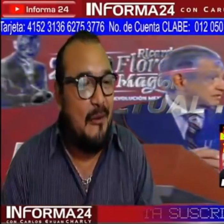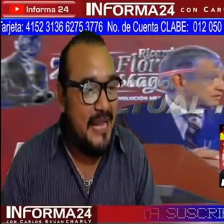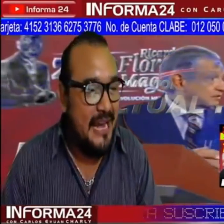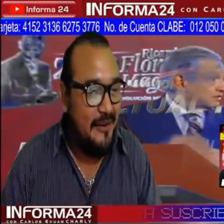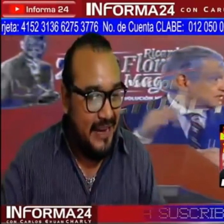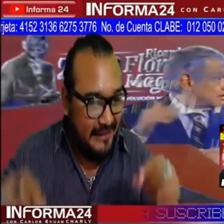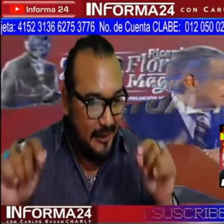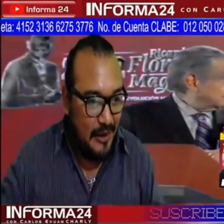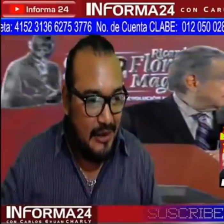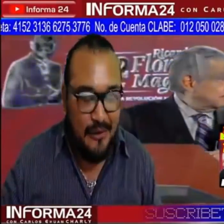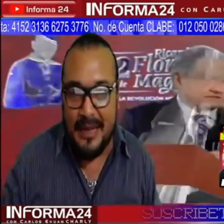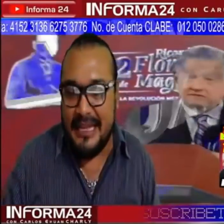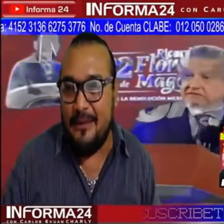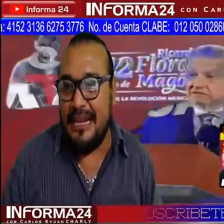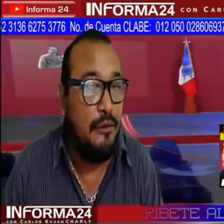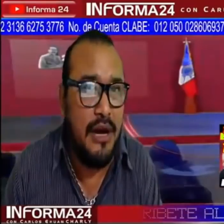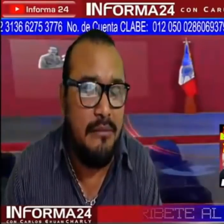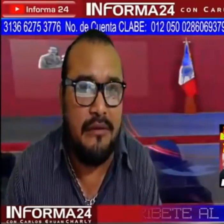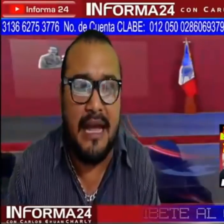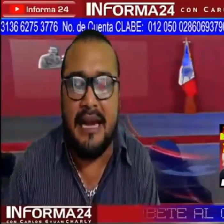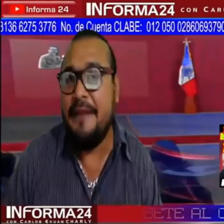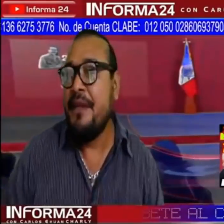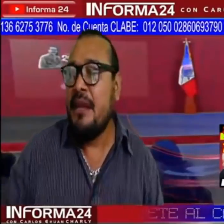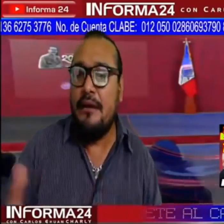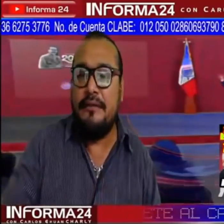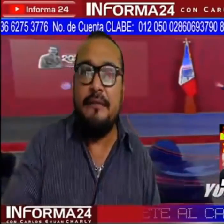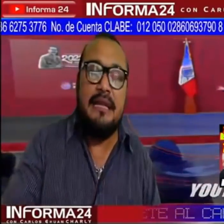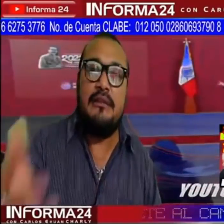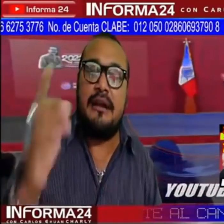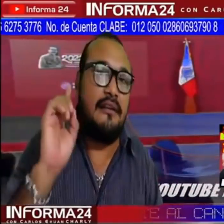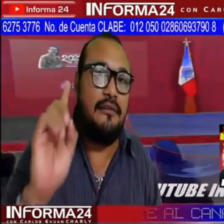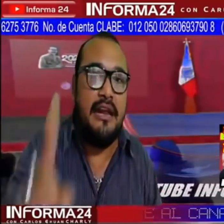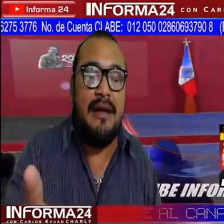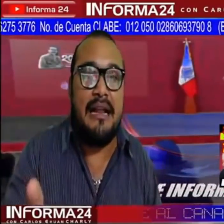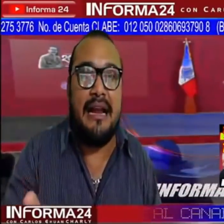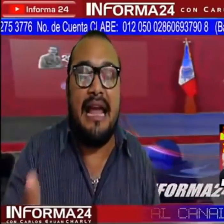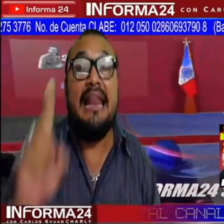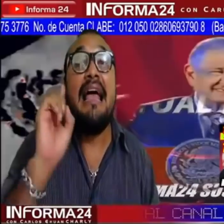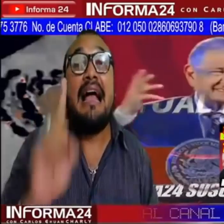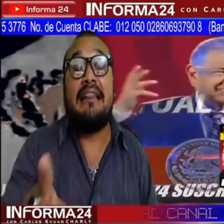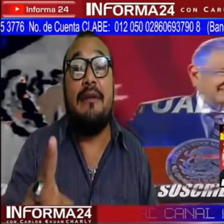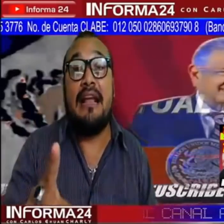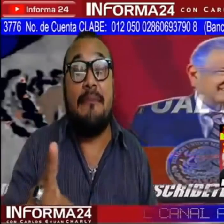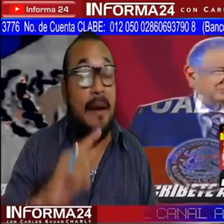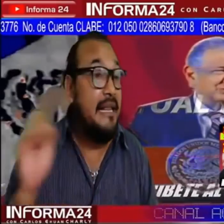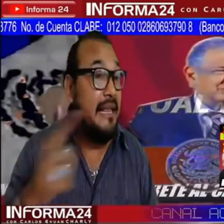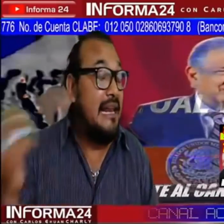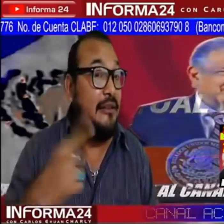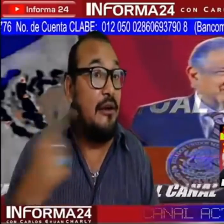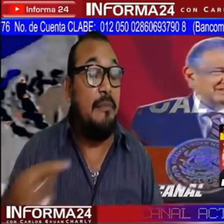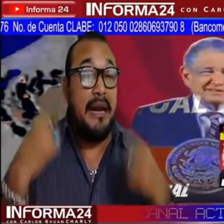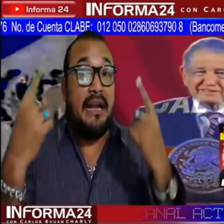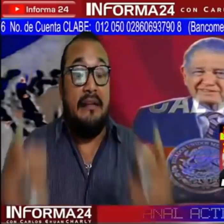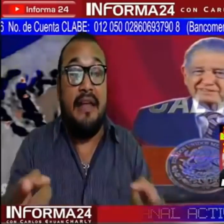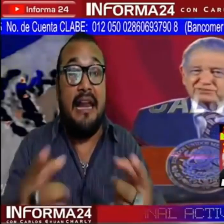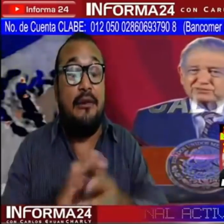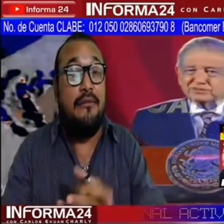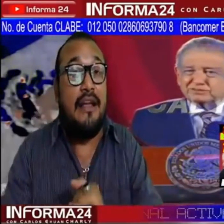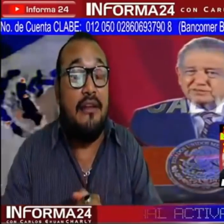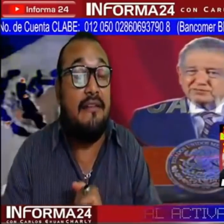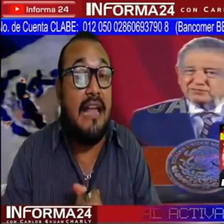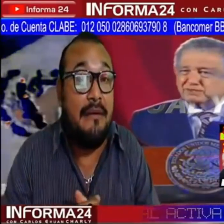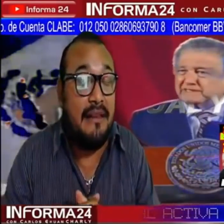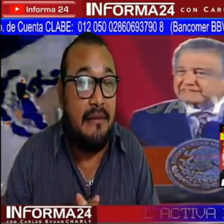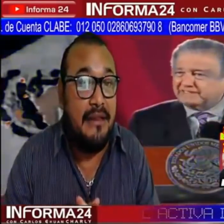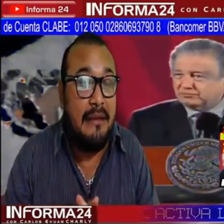gracias por acompañarnos en este corte informativo del su buen amigo charly los invito a que se suscriban active la campanita de entradas para que les lleguen las